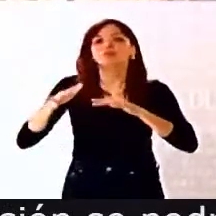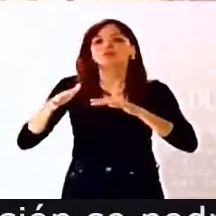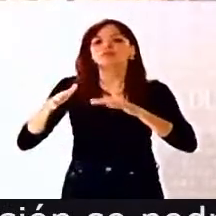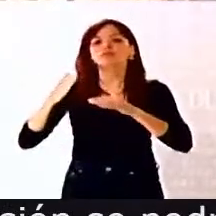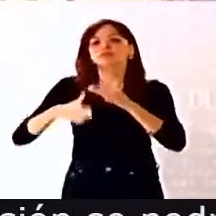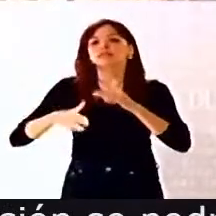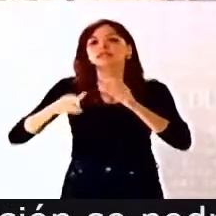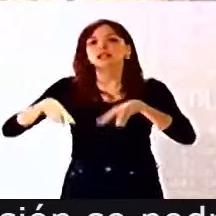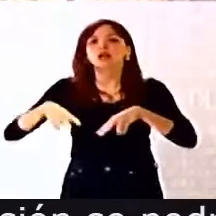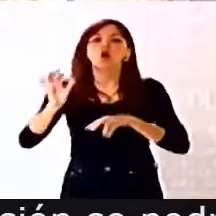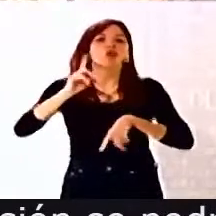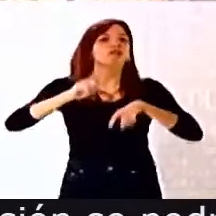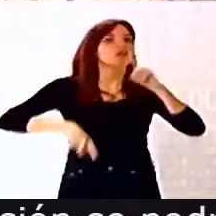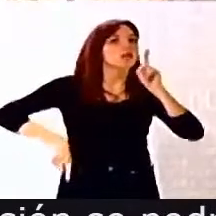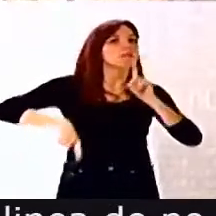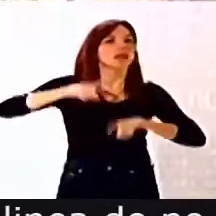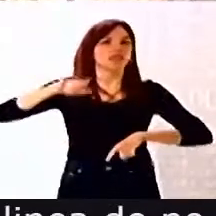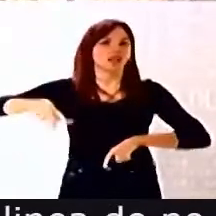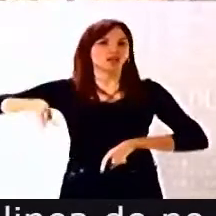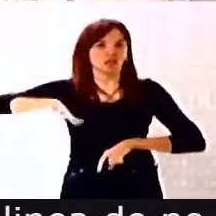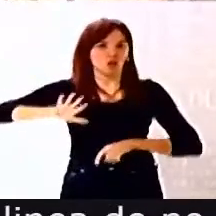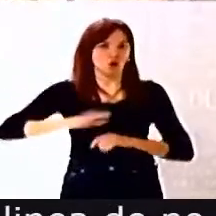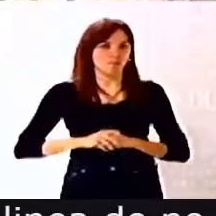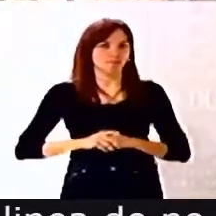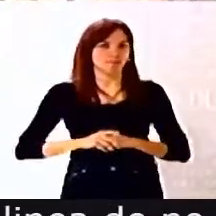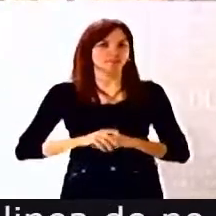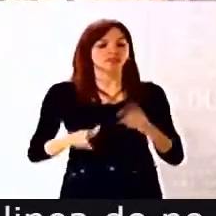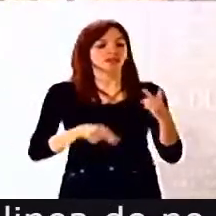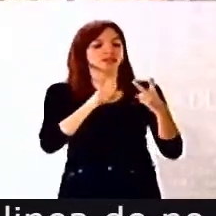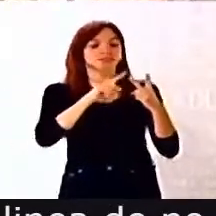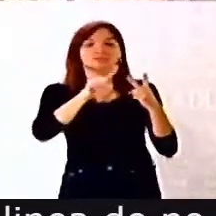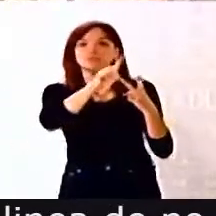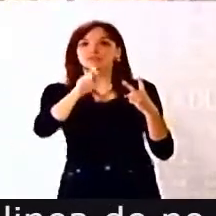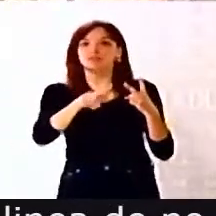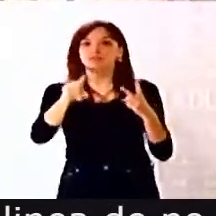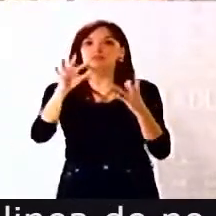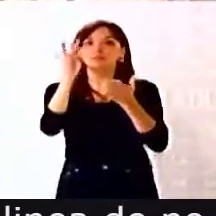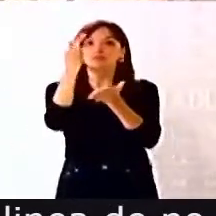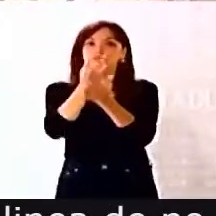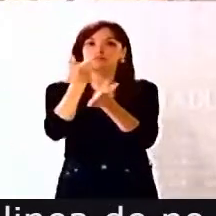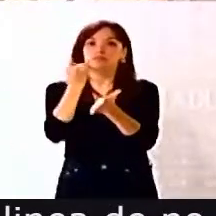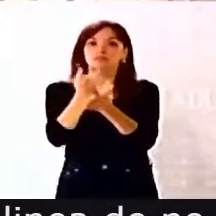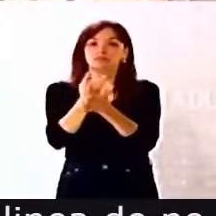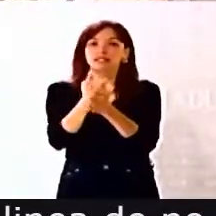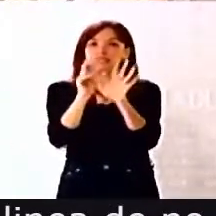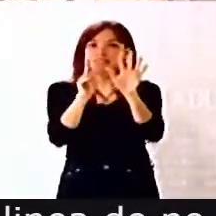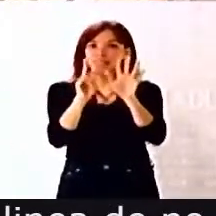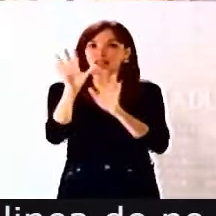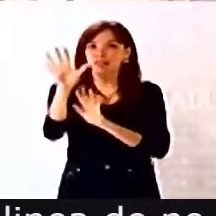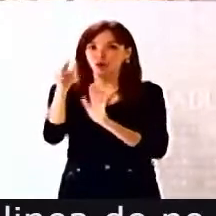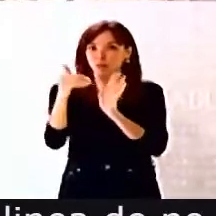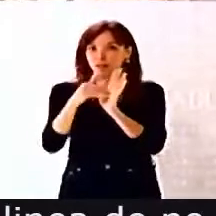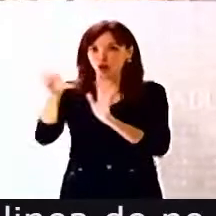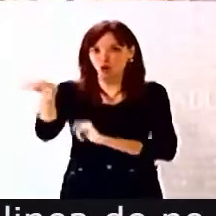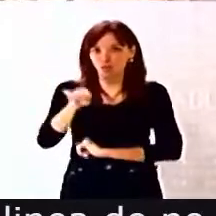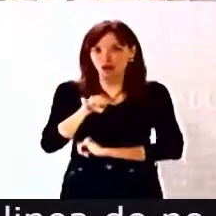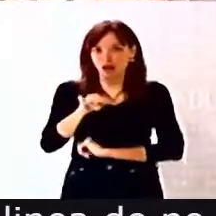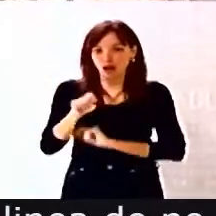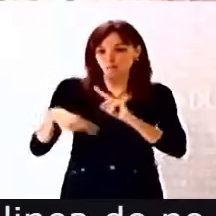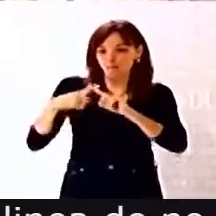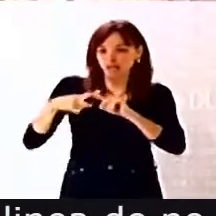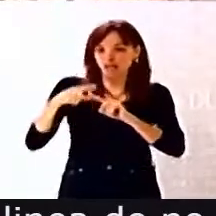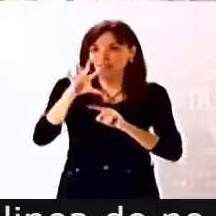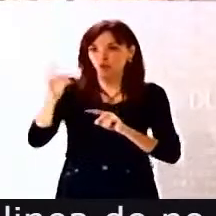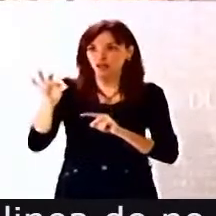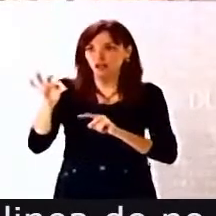cada sitio es un mundo. Esa es la primera. Y después, respecto a los antígenos, ha dicho 75.000. ¿Se uniría a los 50.000 que anunció el